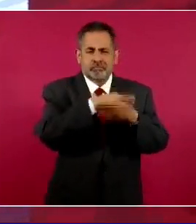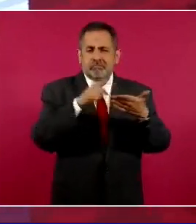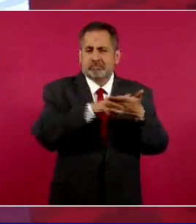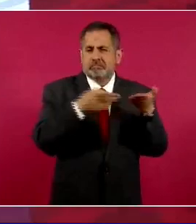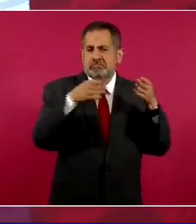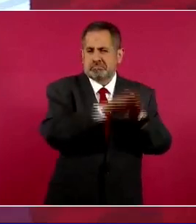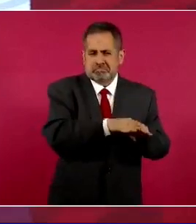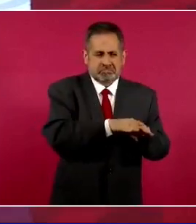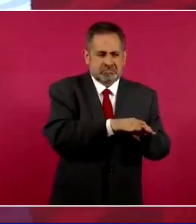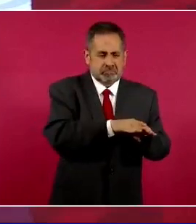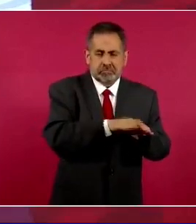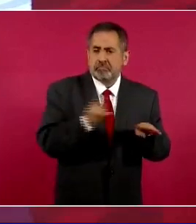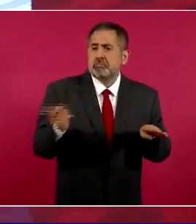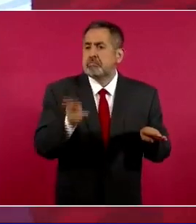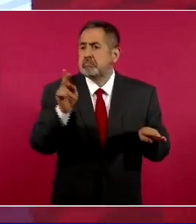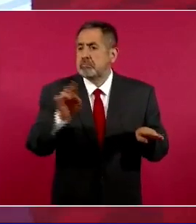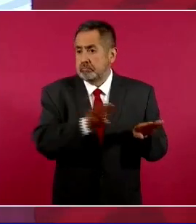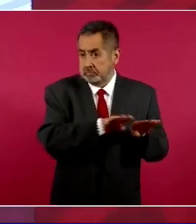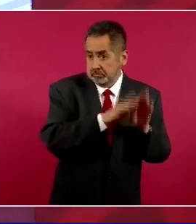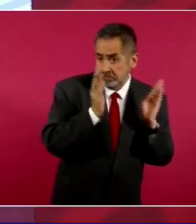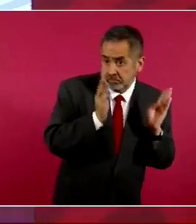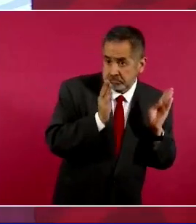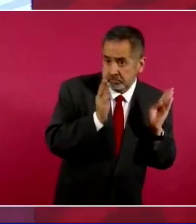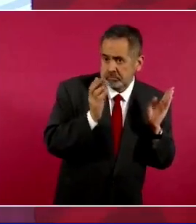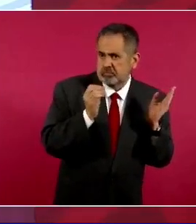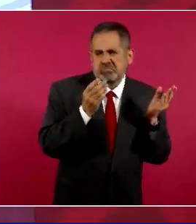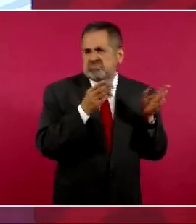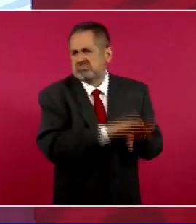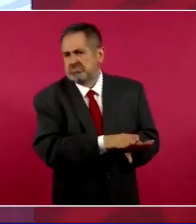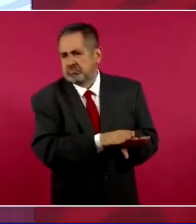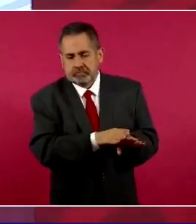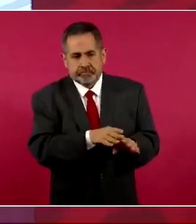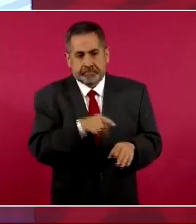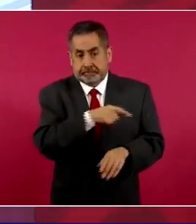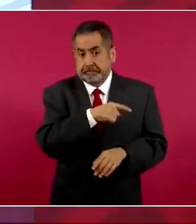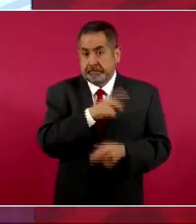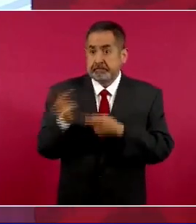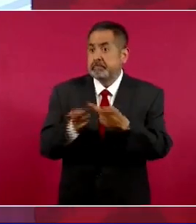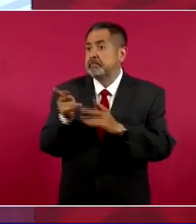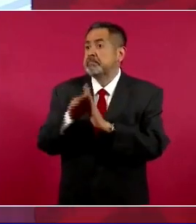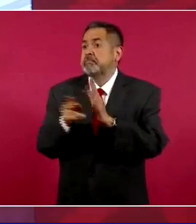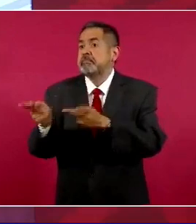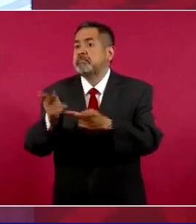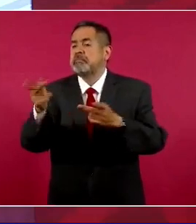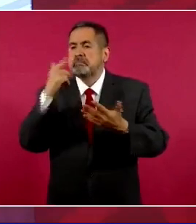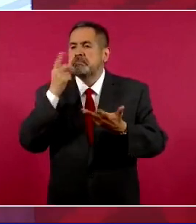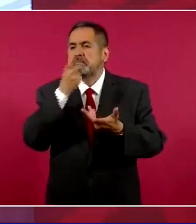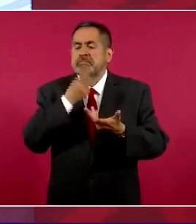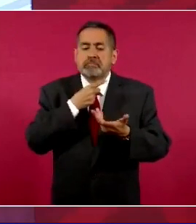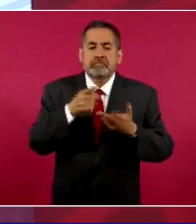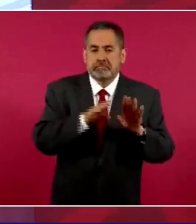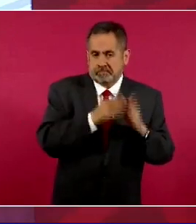o no.